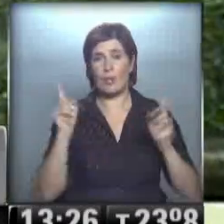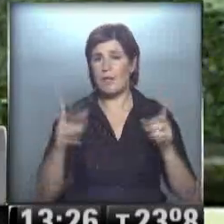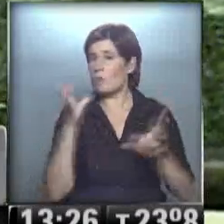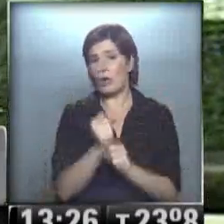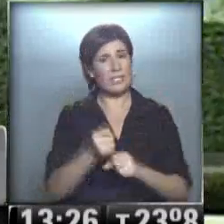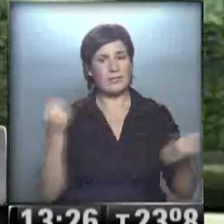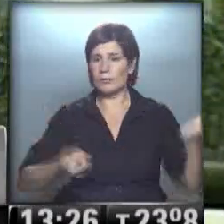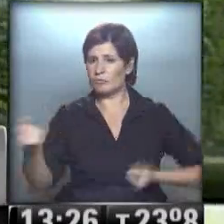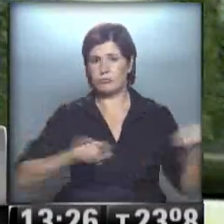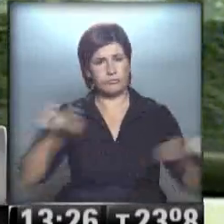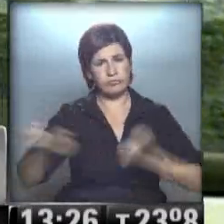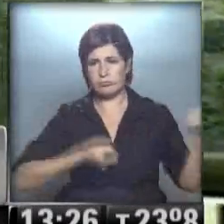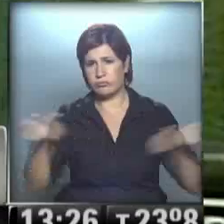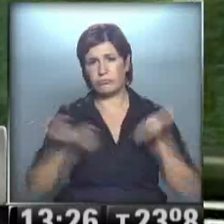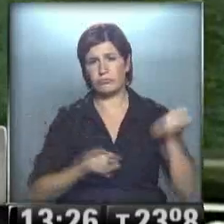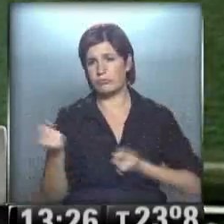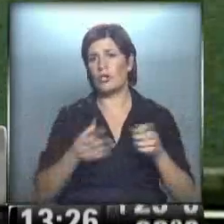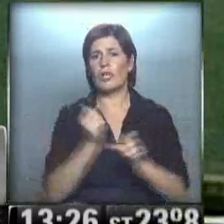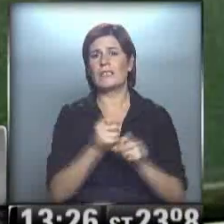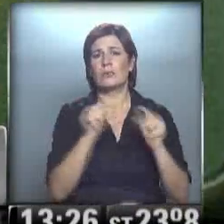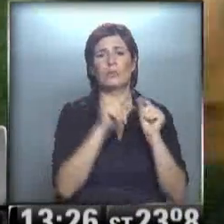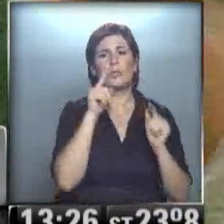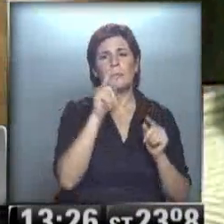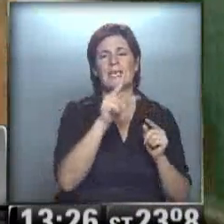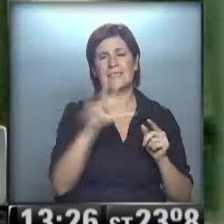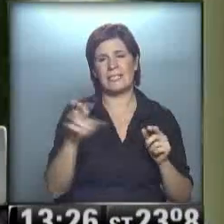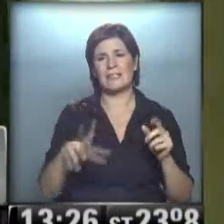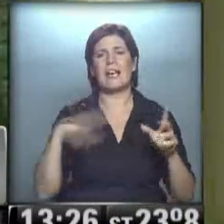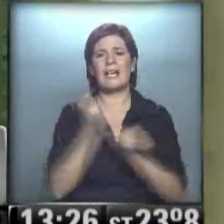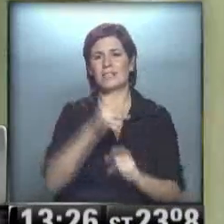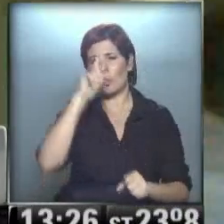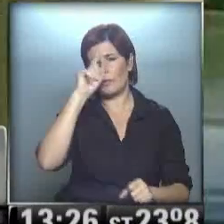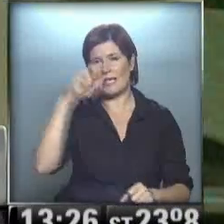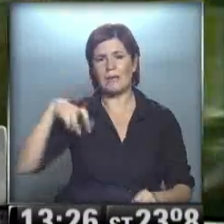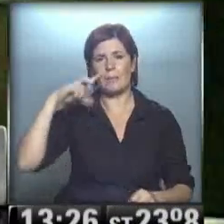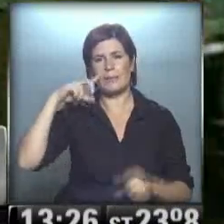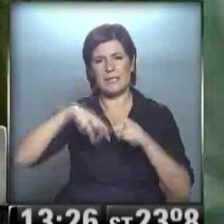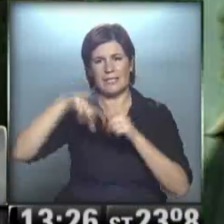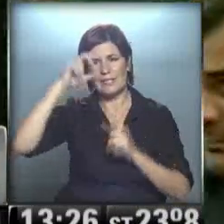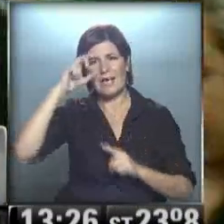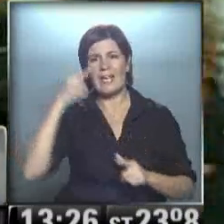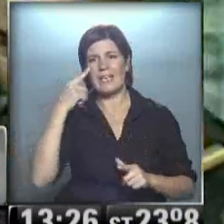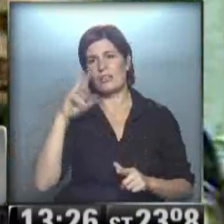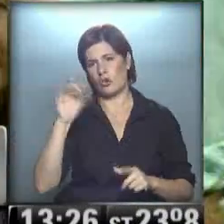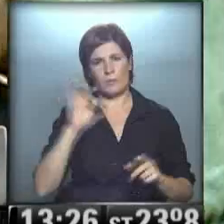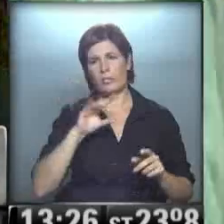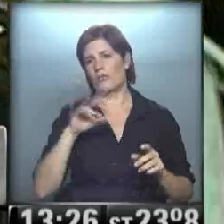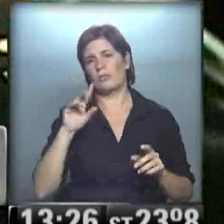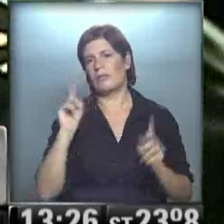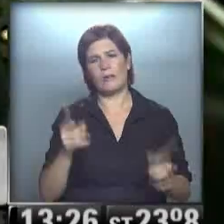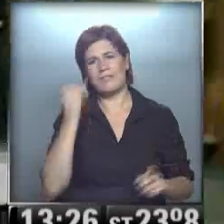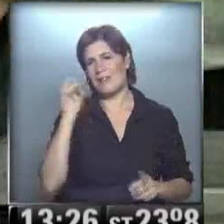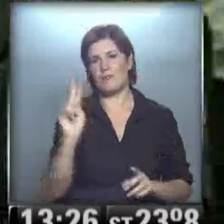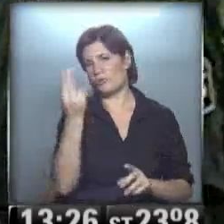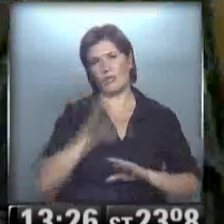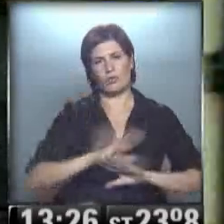este mismo interno 1030 hasta el hospital Piñero pero nunca llegó falleció en el trayecto